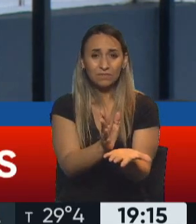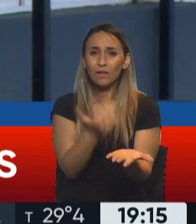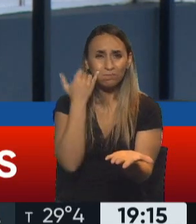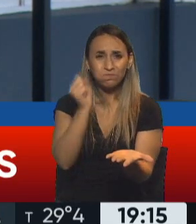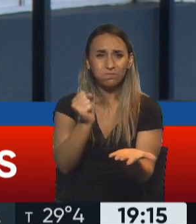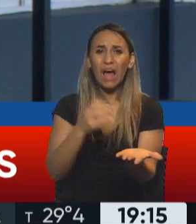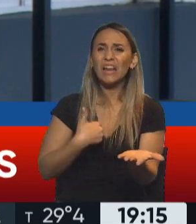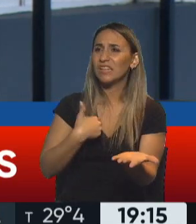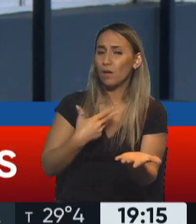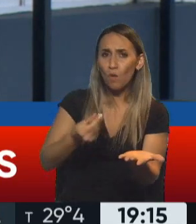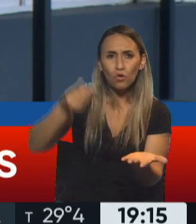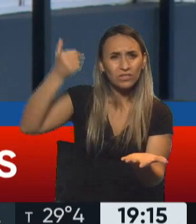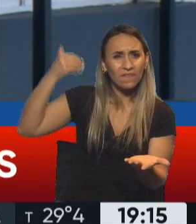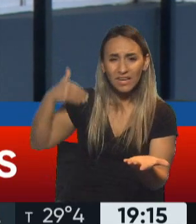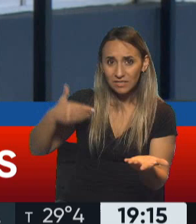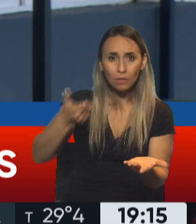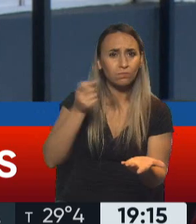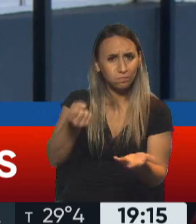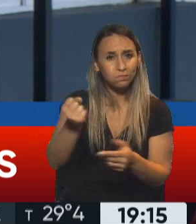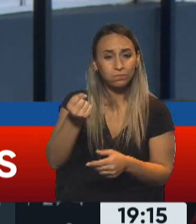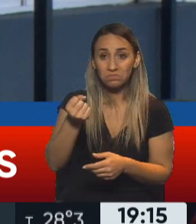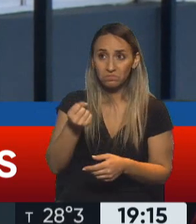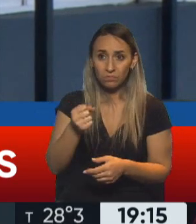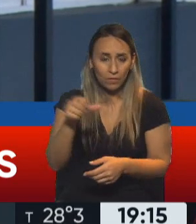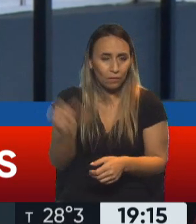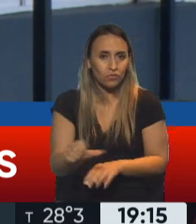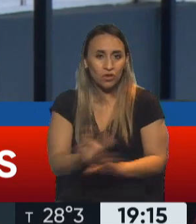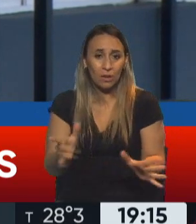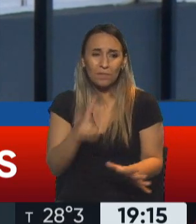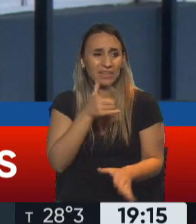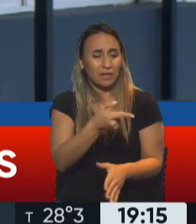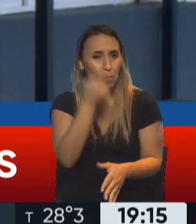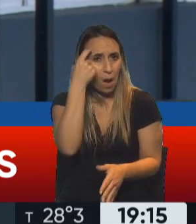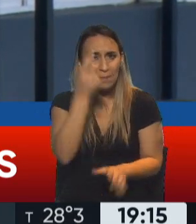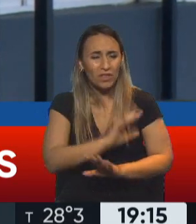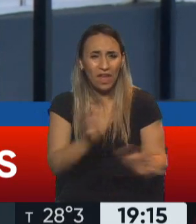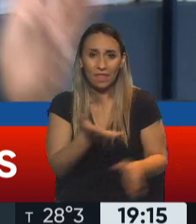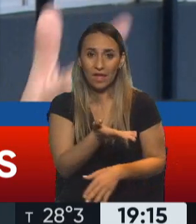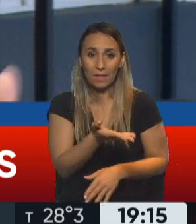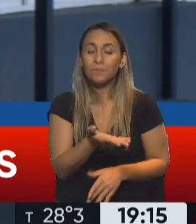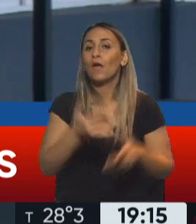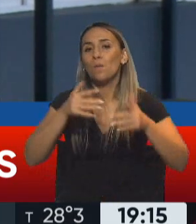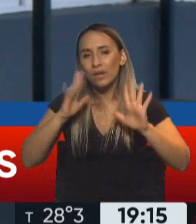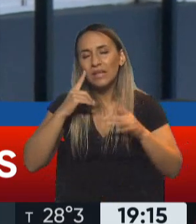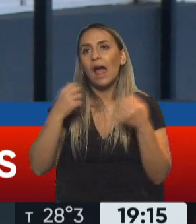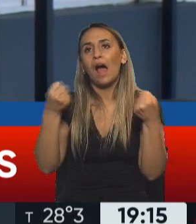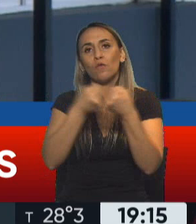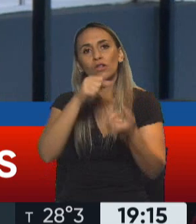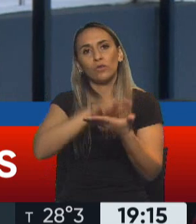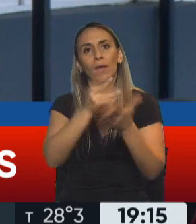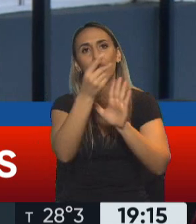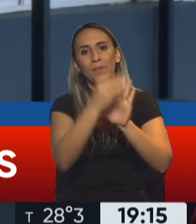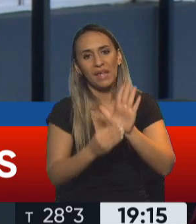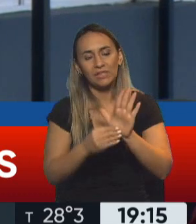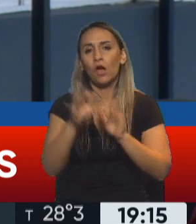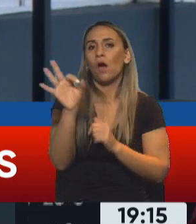de veces y nunca funcionó. Nunca funcionó. Pareciera que no aprendemos de nuestra experiencia. No funcionó. Una cosa es que haya un acuerdo general de precios en el marco de